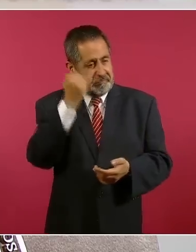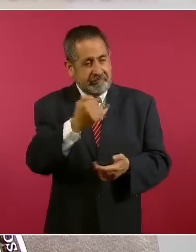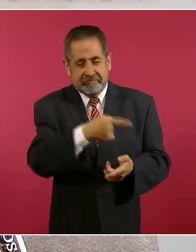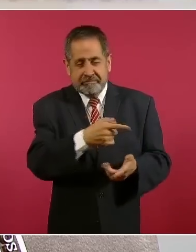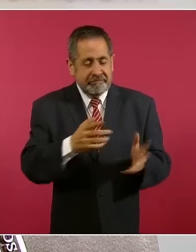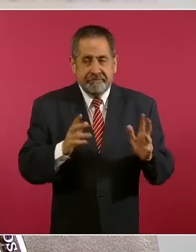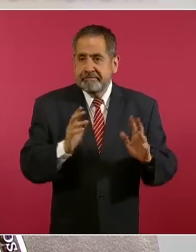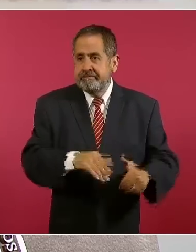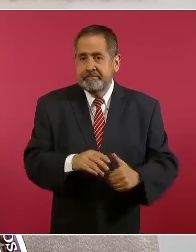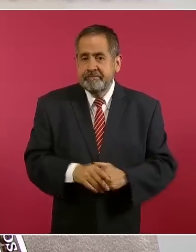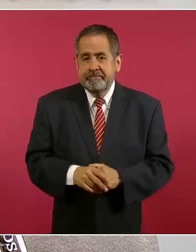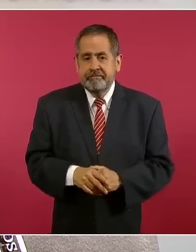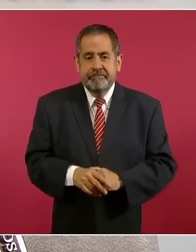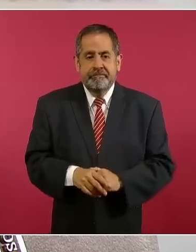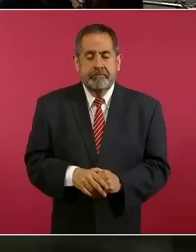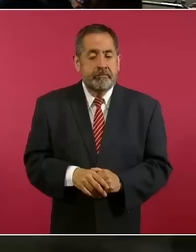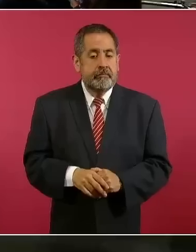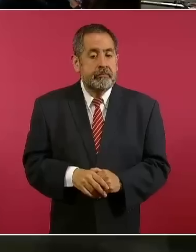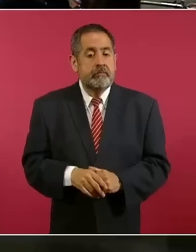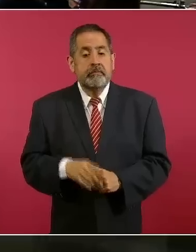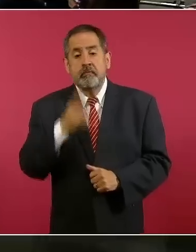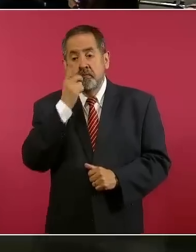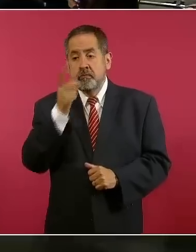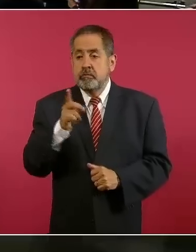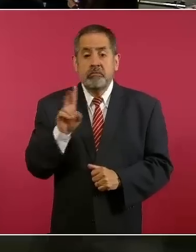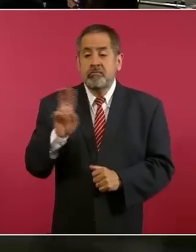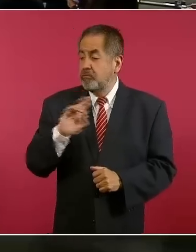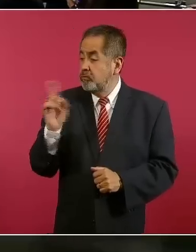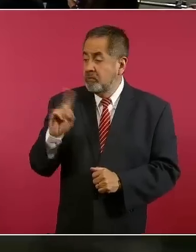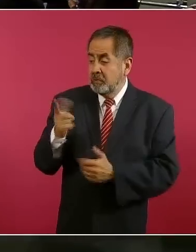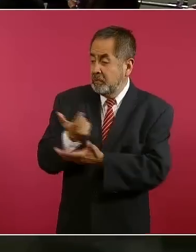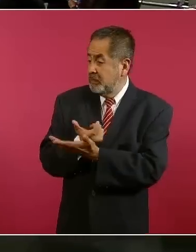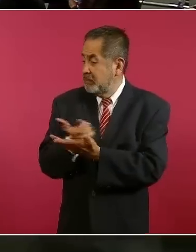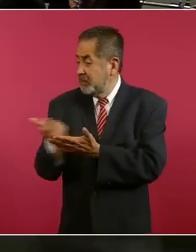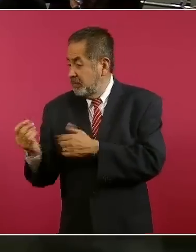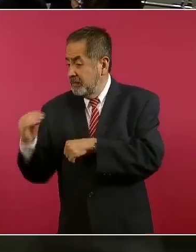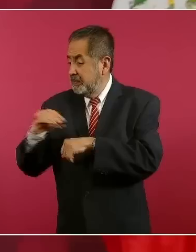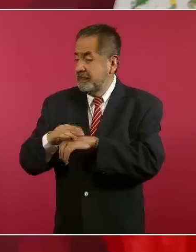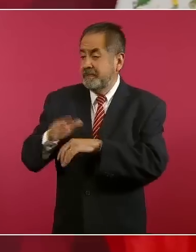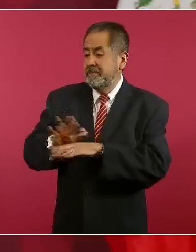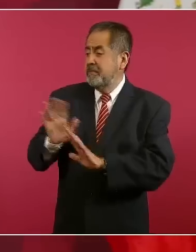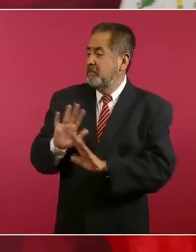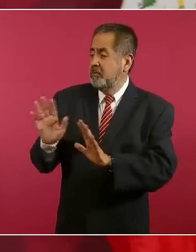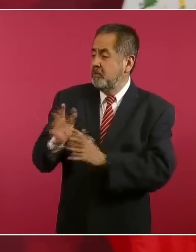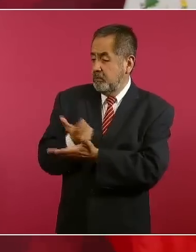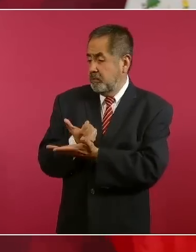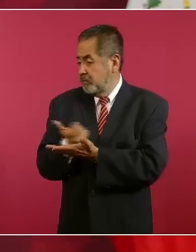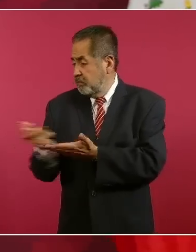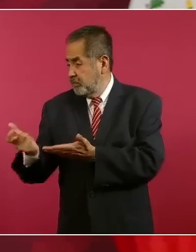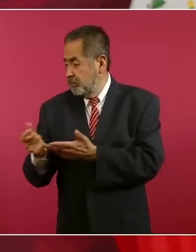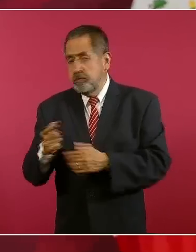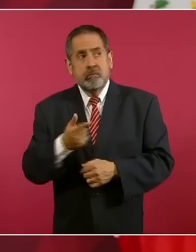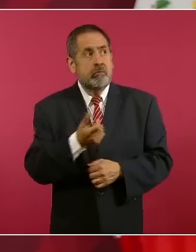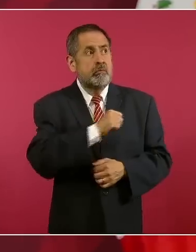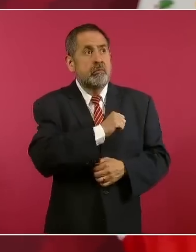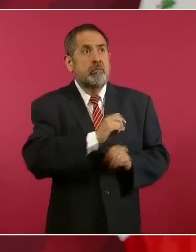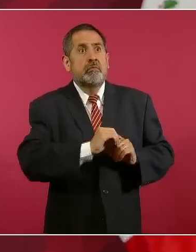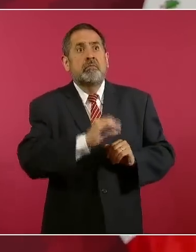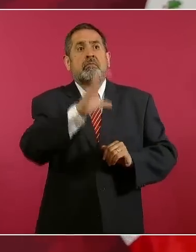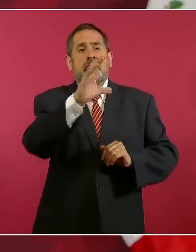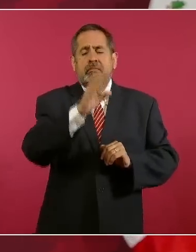decían que si aumentaban el salario iba a haber inflación.